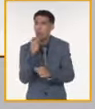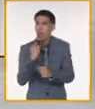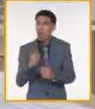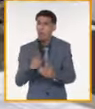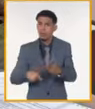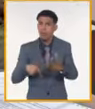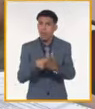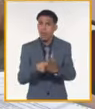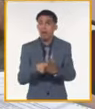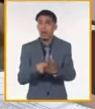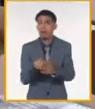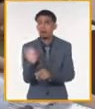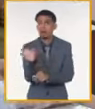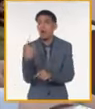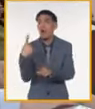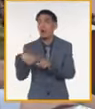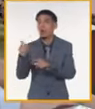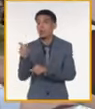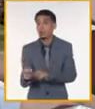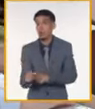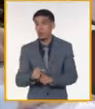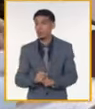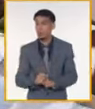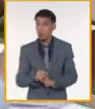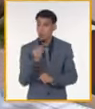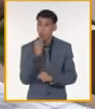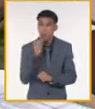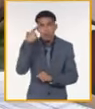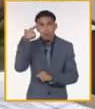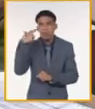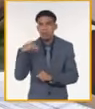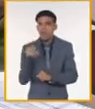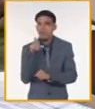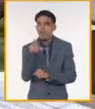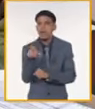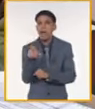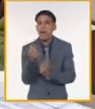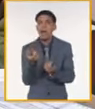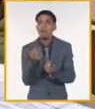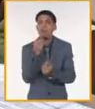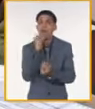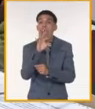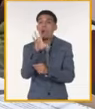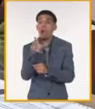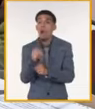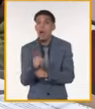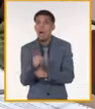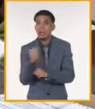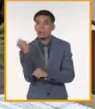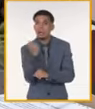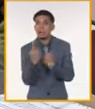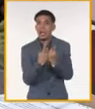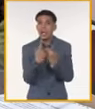cuenta de otra persona que no sabe qué destino le va a dar que no sabe qué destino le va a dar est incurriendo en lavado de dinero y